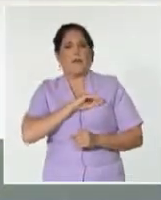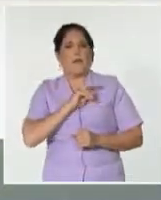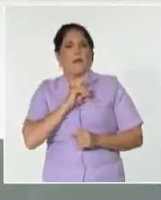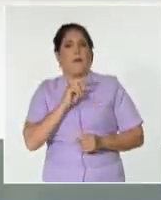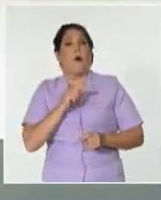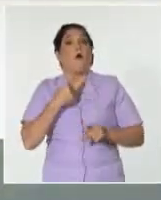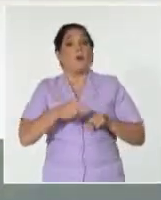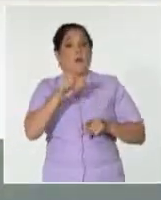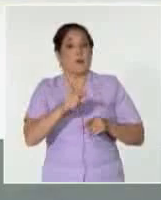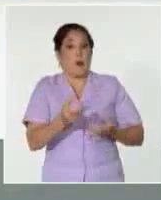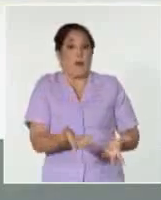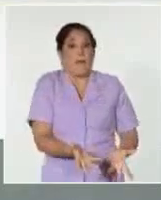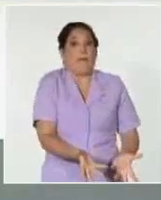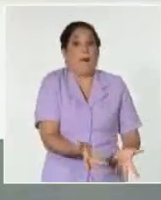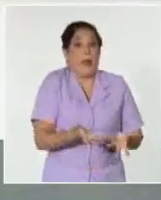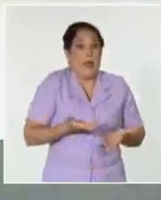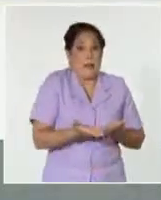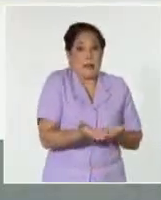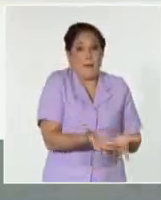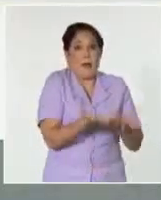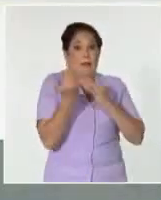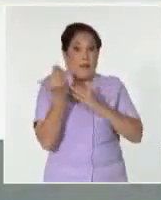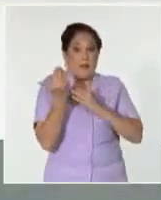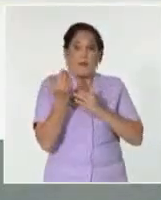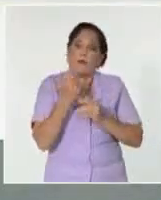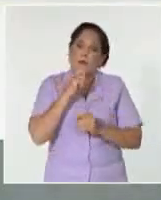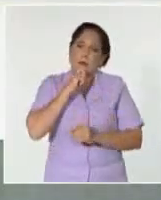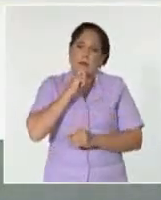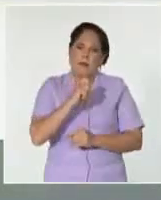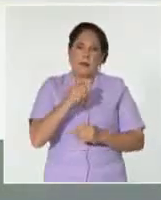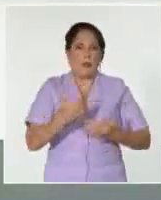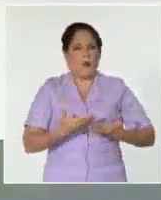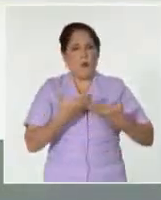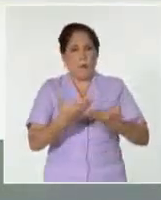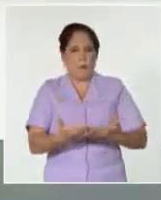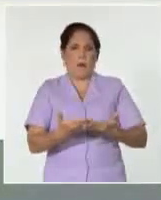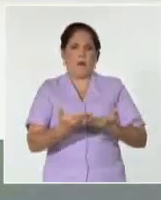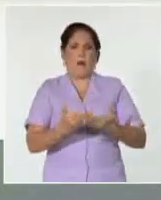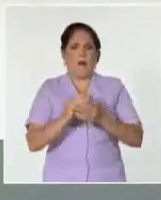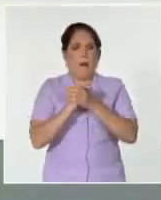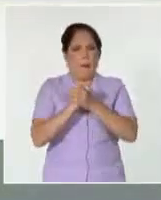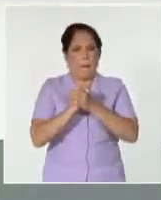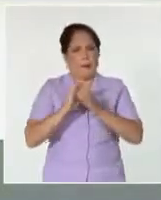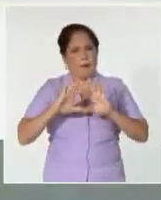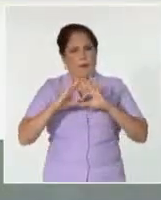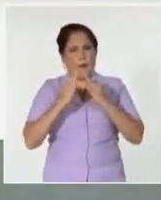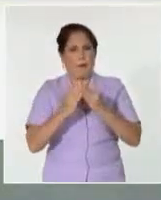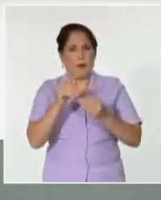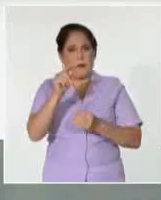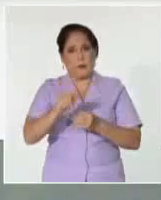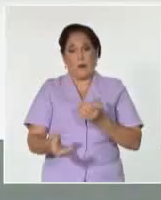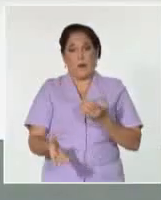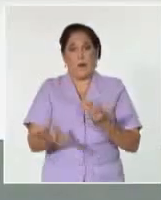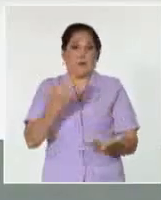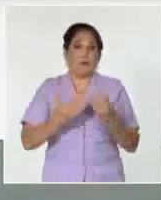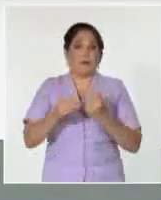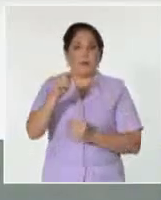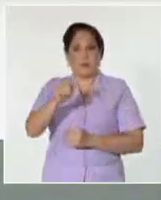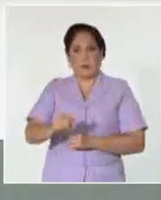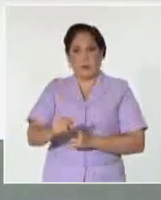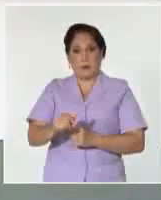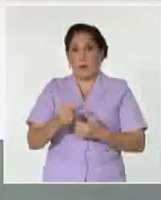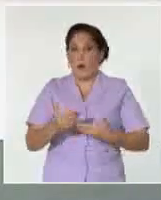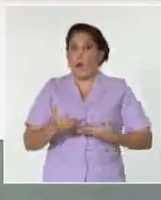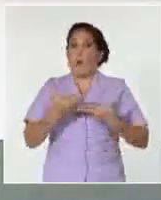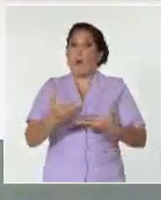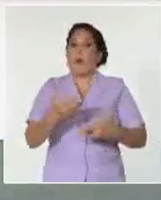a otros. Desde este noticiero también llegue nuestro homenaje a familiares, amigos y rescatistas. Y hablo de un homenaje que traspasó incluso nuestras